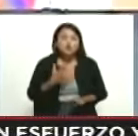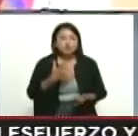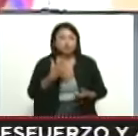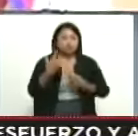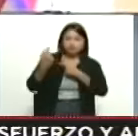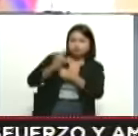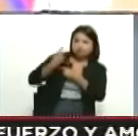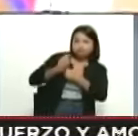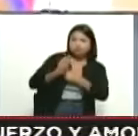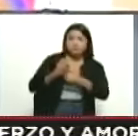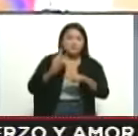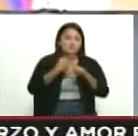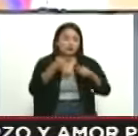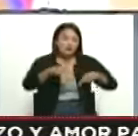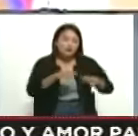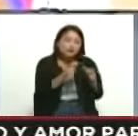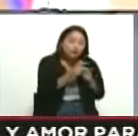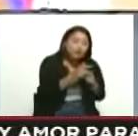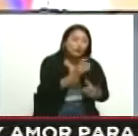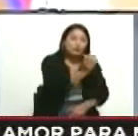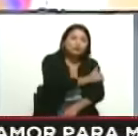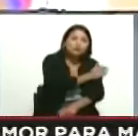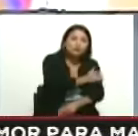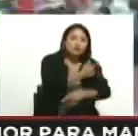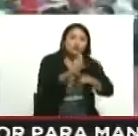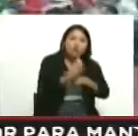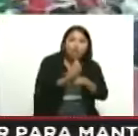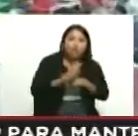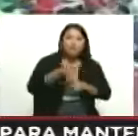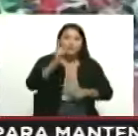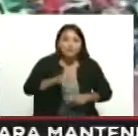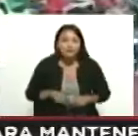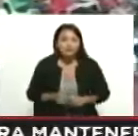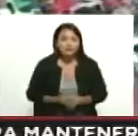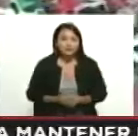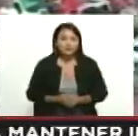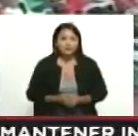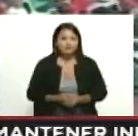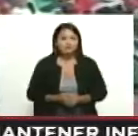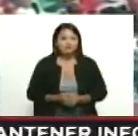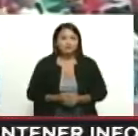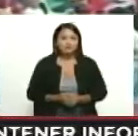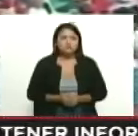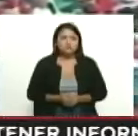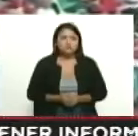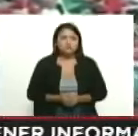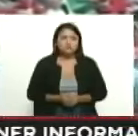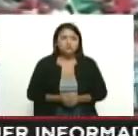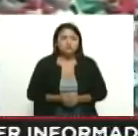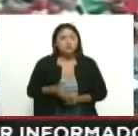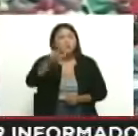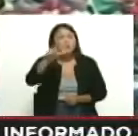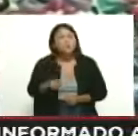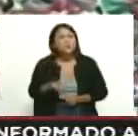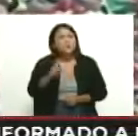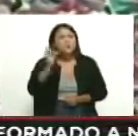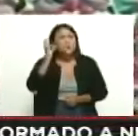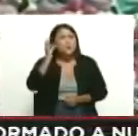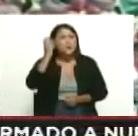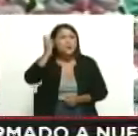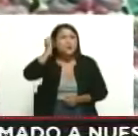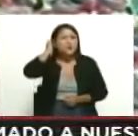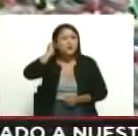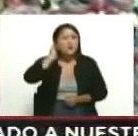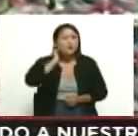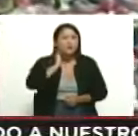la amenaza interna. Y para completar, anda una señora que a partir de este